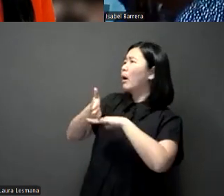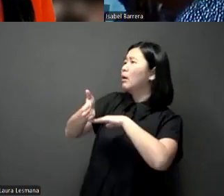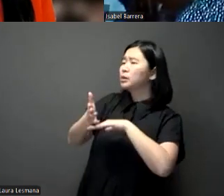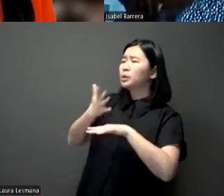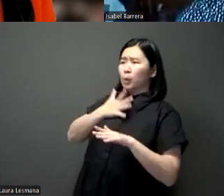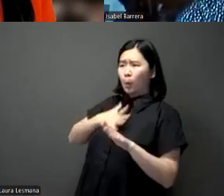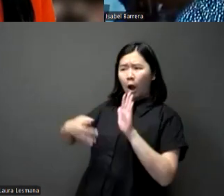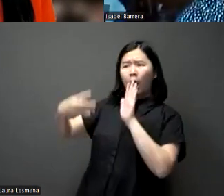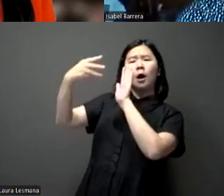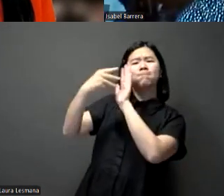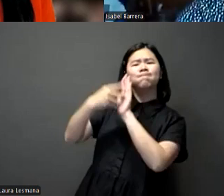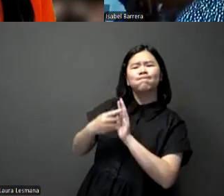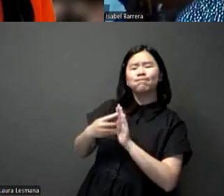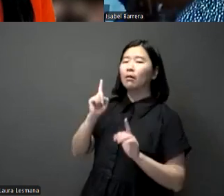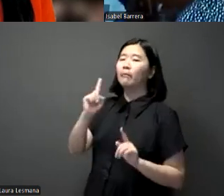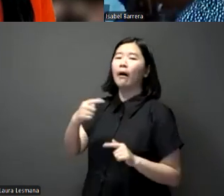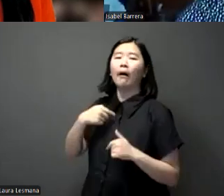también